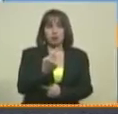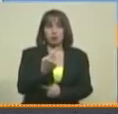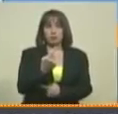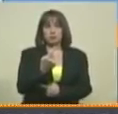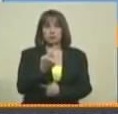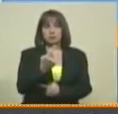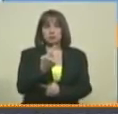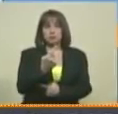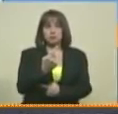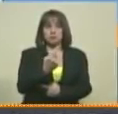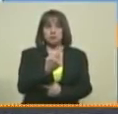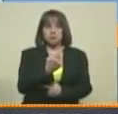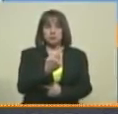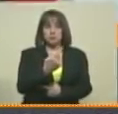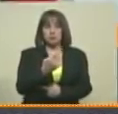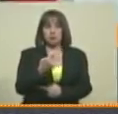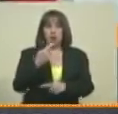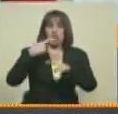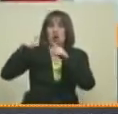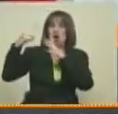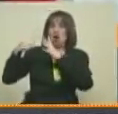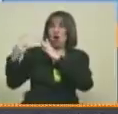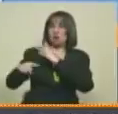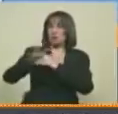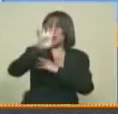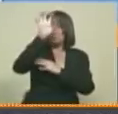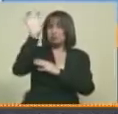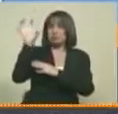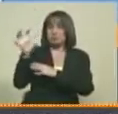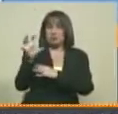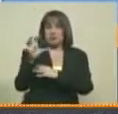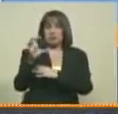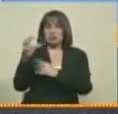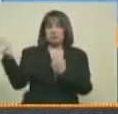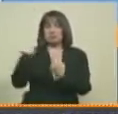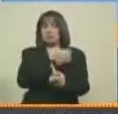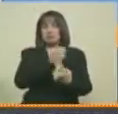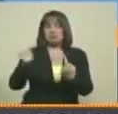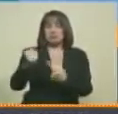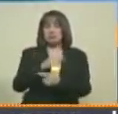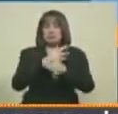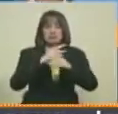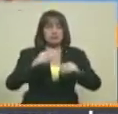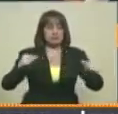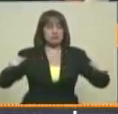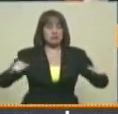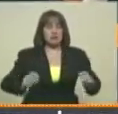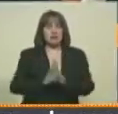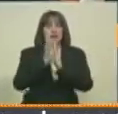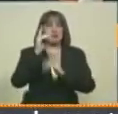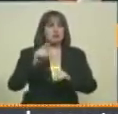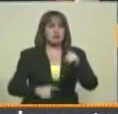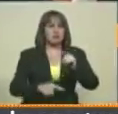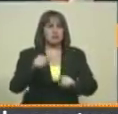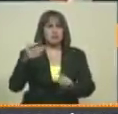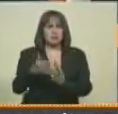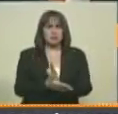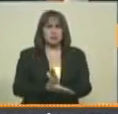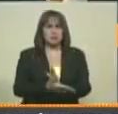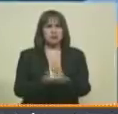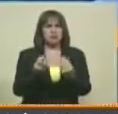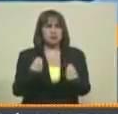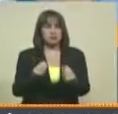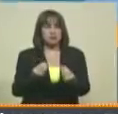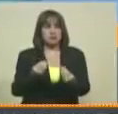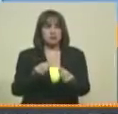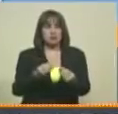plata insolente del extranjero pretende hollar el sagrado suelo de la patria, y llamó al combate a toda Venezuela y